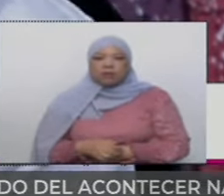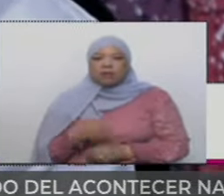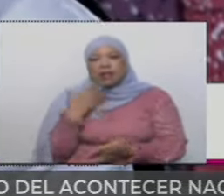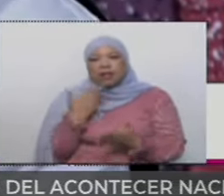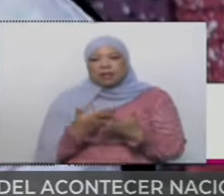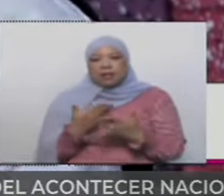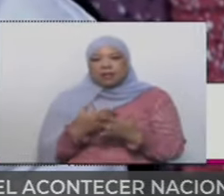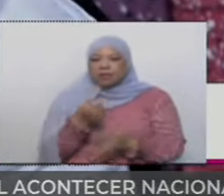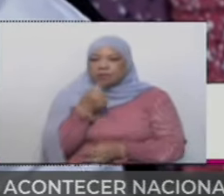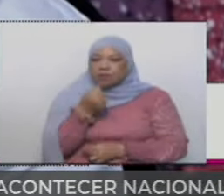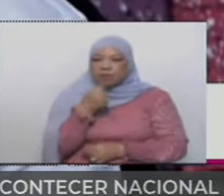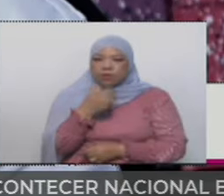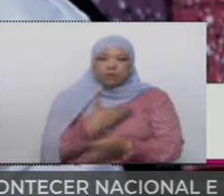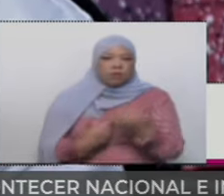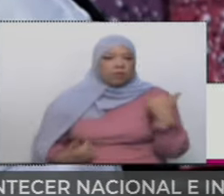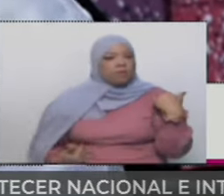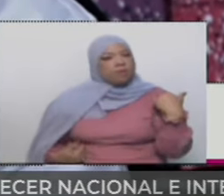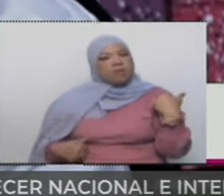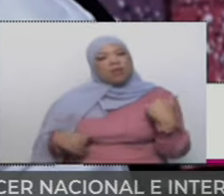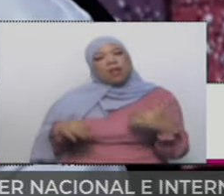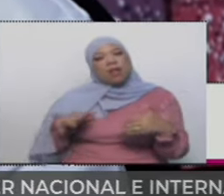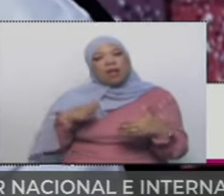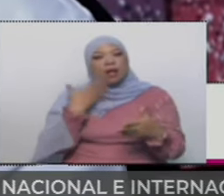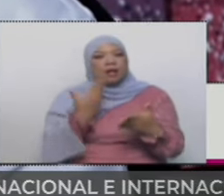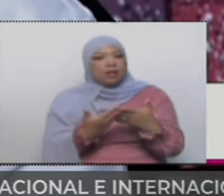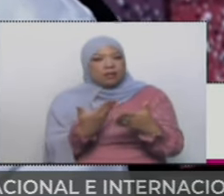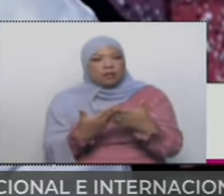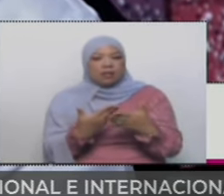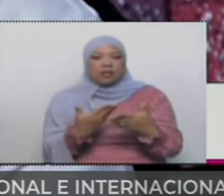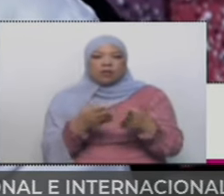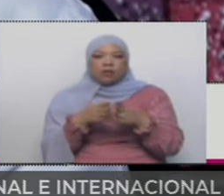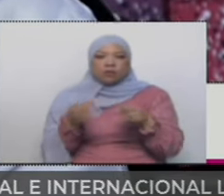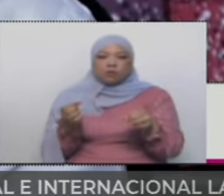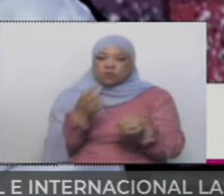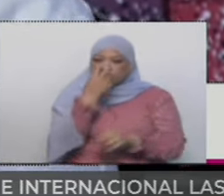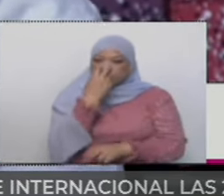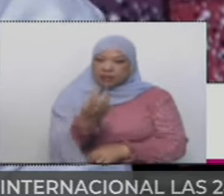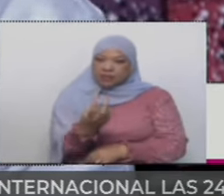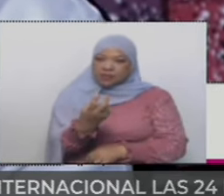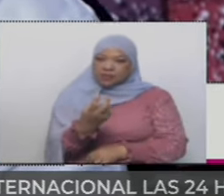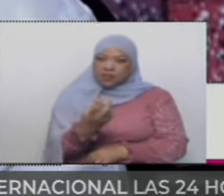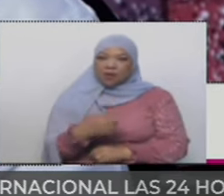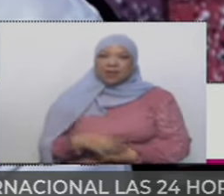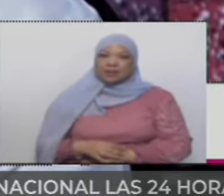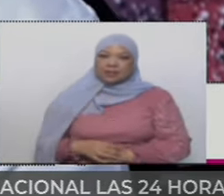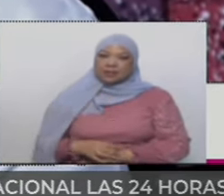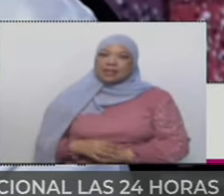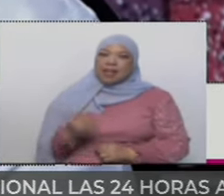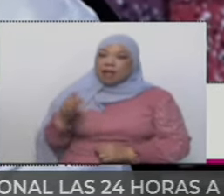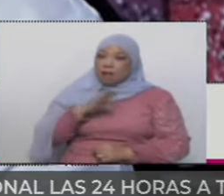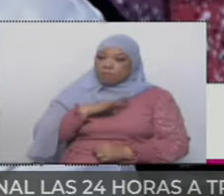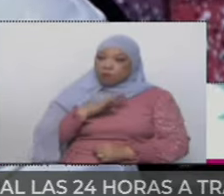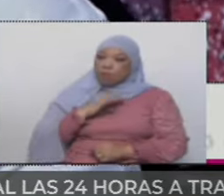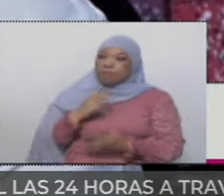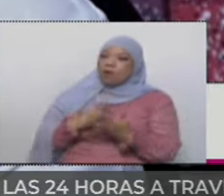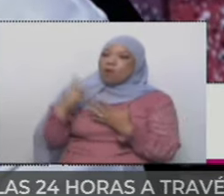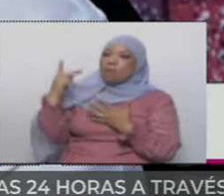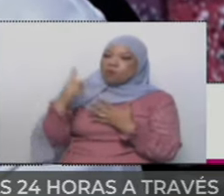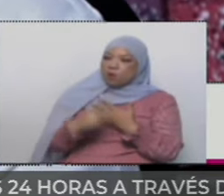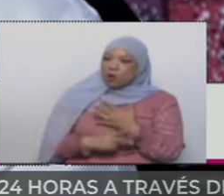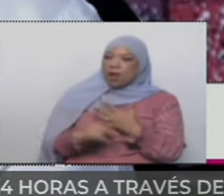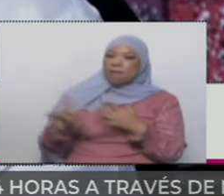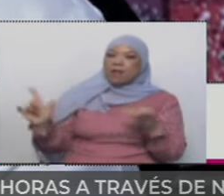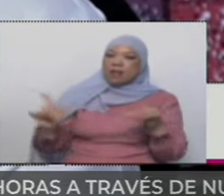camarada presidente. Primeramente agradecerle por la invitación a su programa como